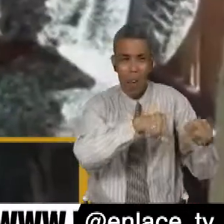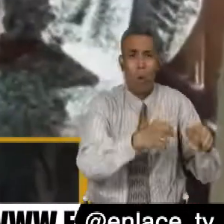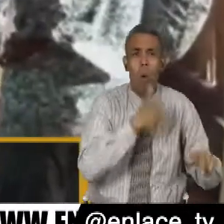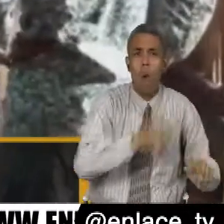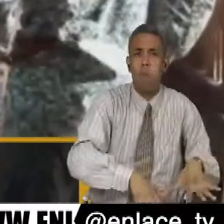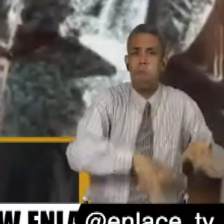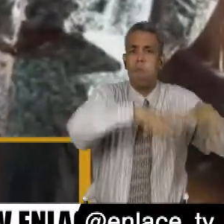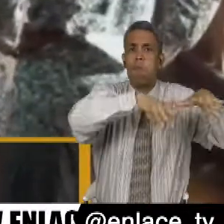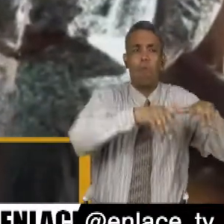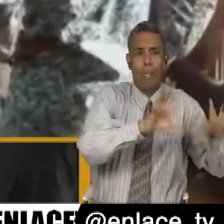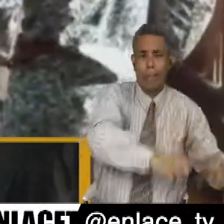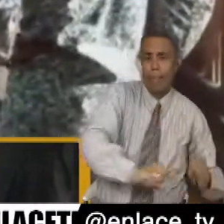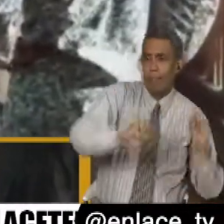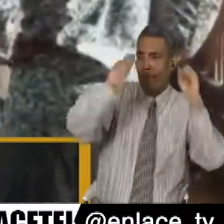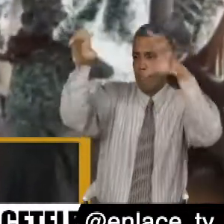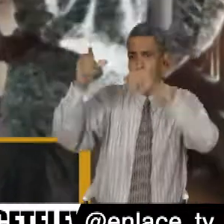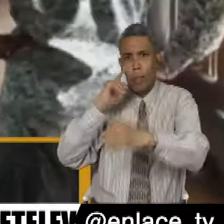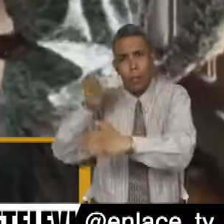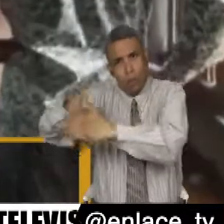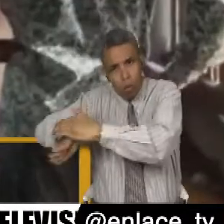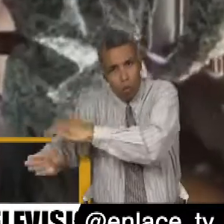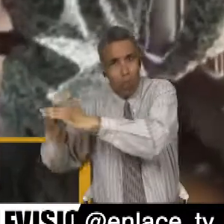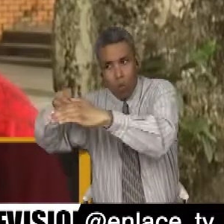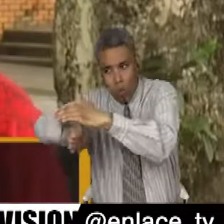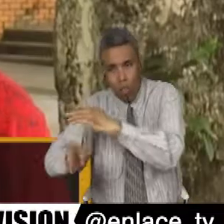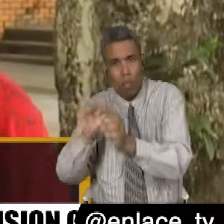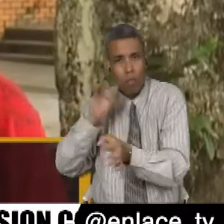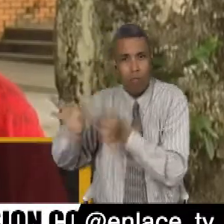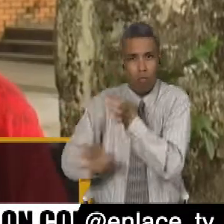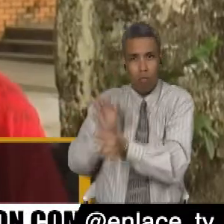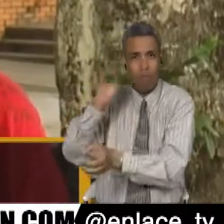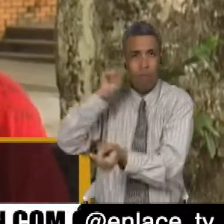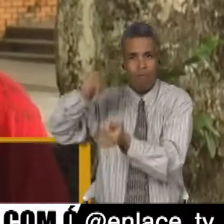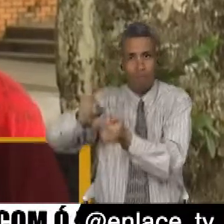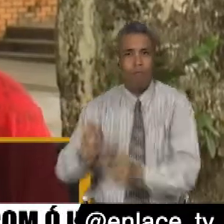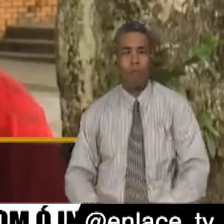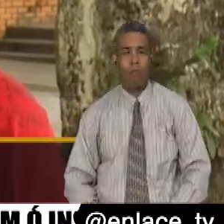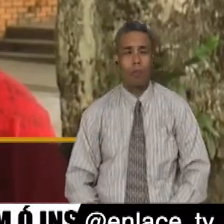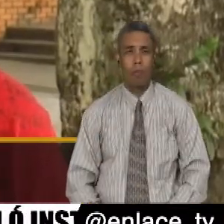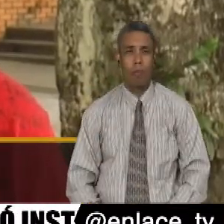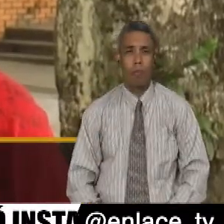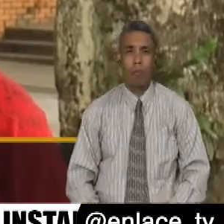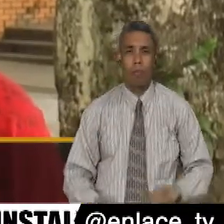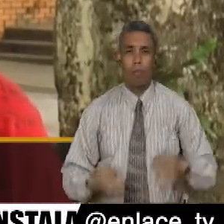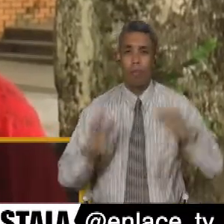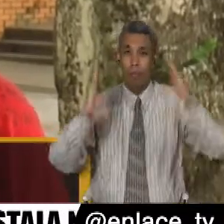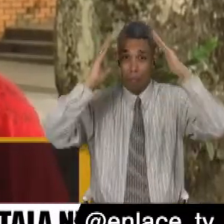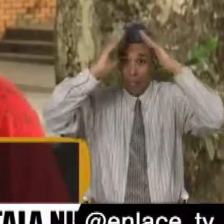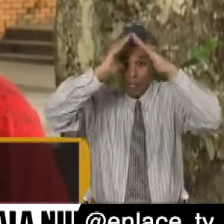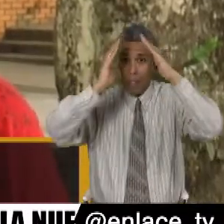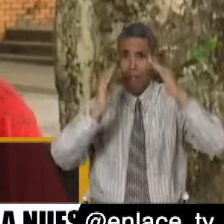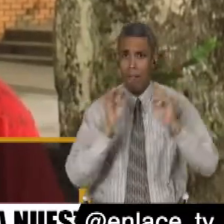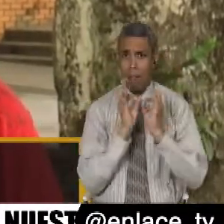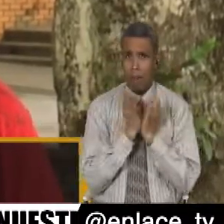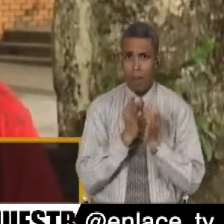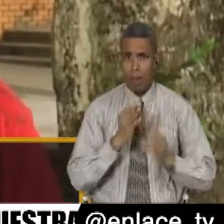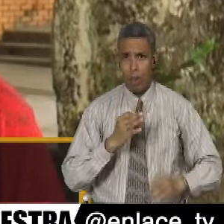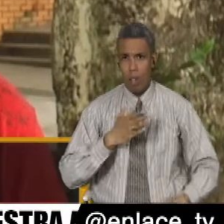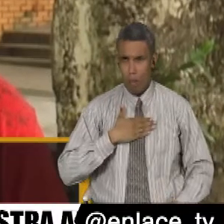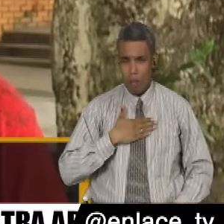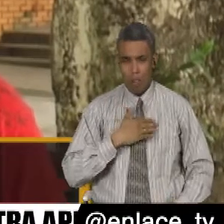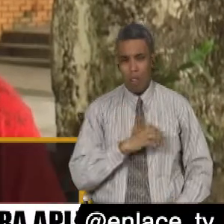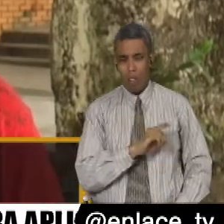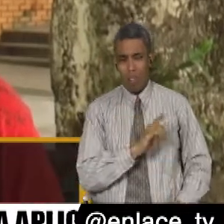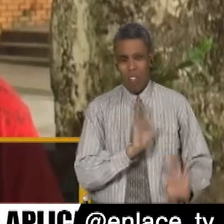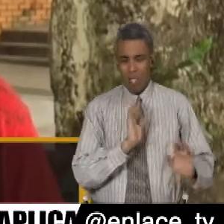barrio la victoria ante la inundación de su vivienda nosotros ya dos familias que ellos voluntariamente pues van a hospedarse donde algunos familiares